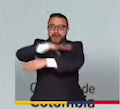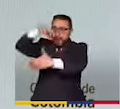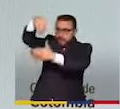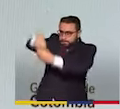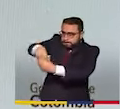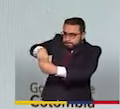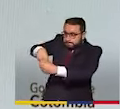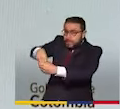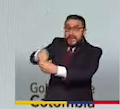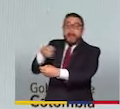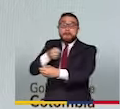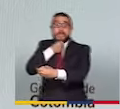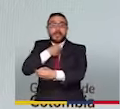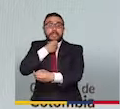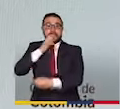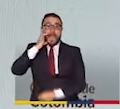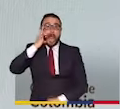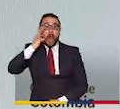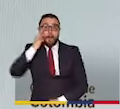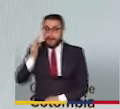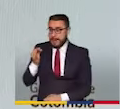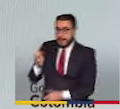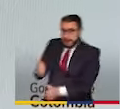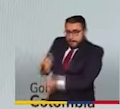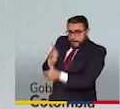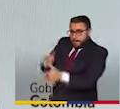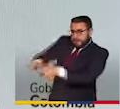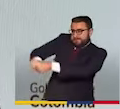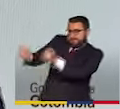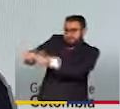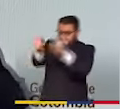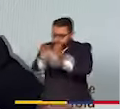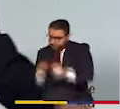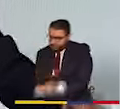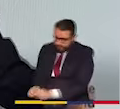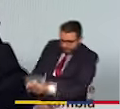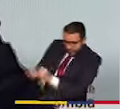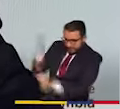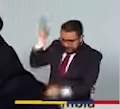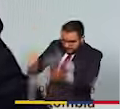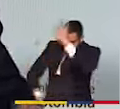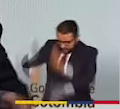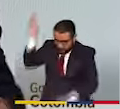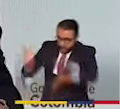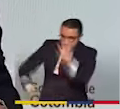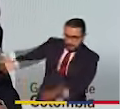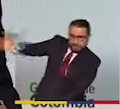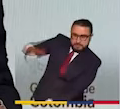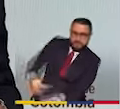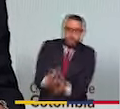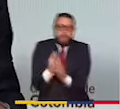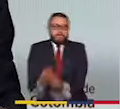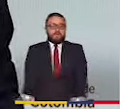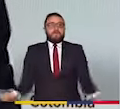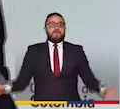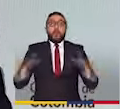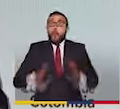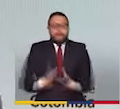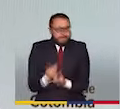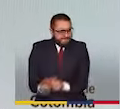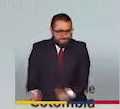embajada árabe, había sido interceptado por Pegasus. Lo descuartizaron de tal manera que no volviera a aparecer su